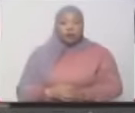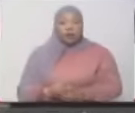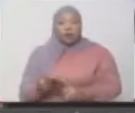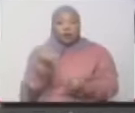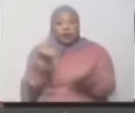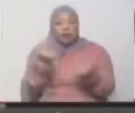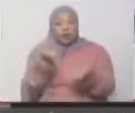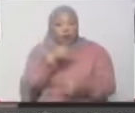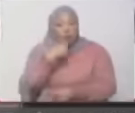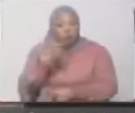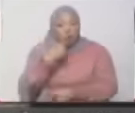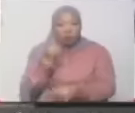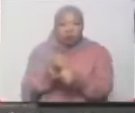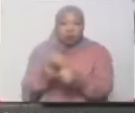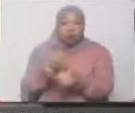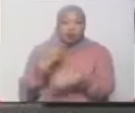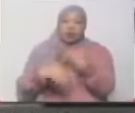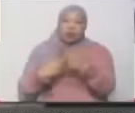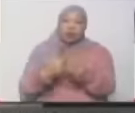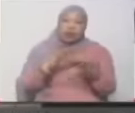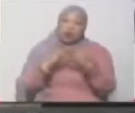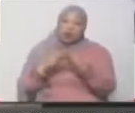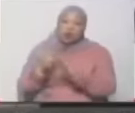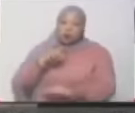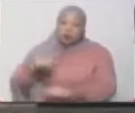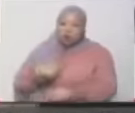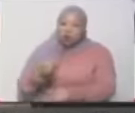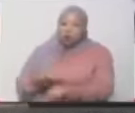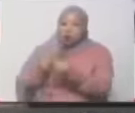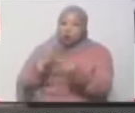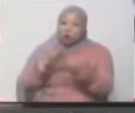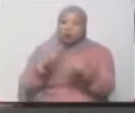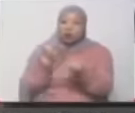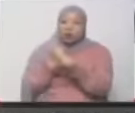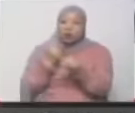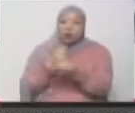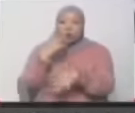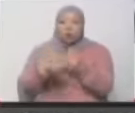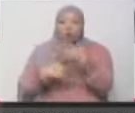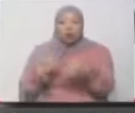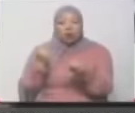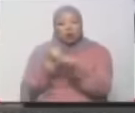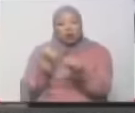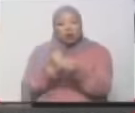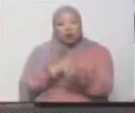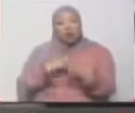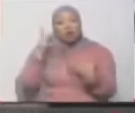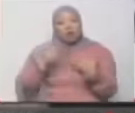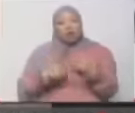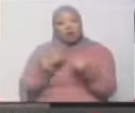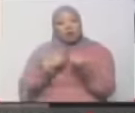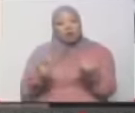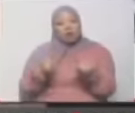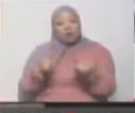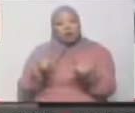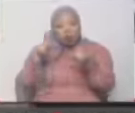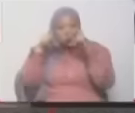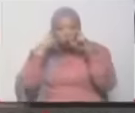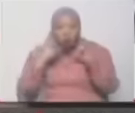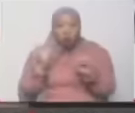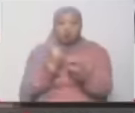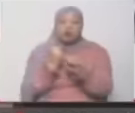ejemplo. Nosotros estamos hablando de la economía comunal. Nuestros consejos comunales son expertos en ejecución de proyectos, pero también queremos cualificarnos